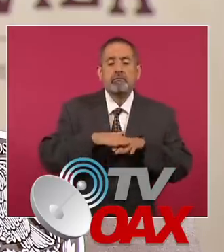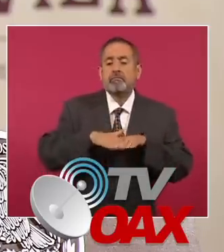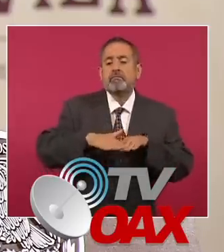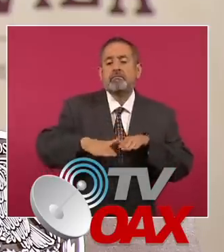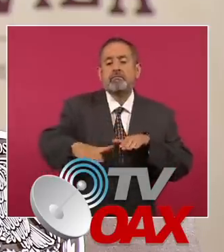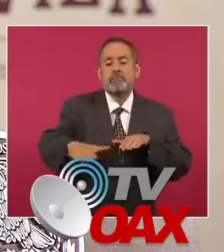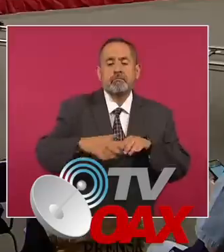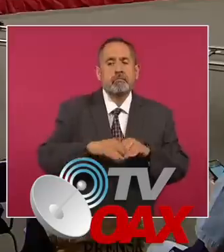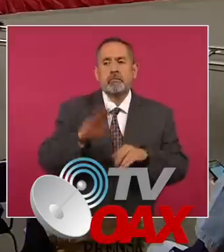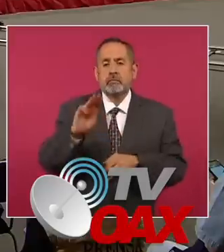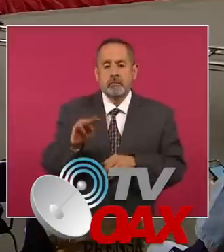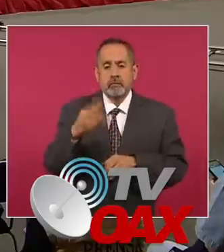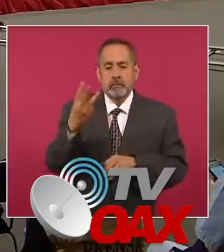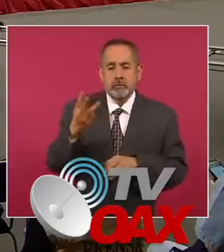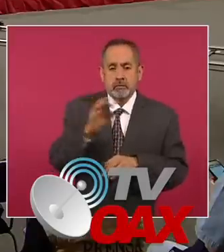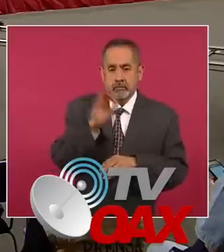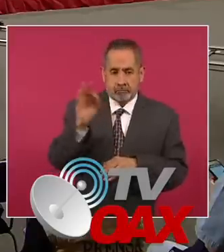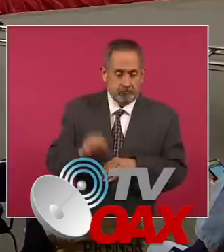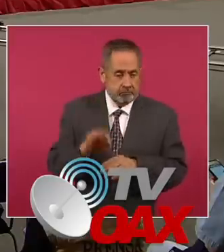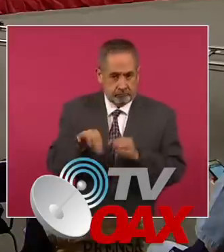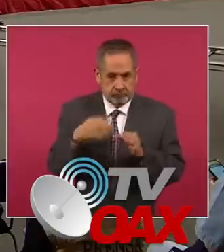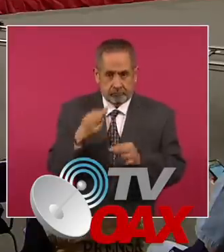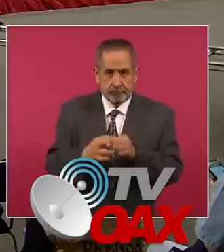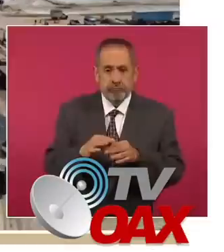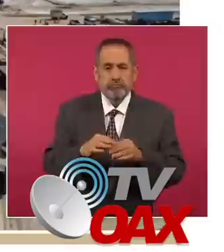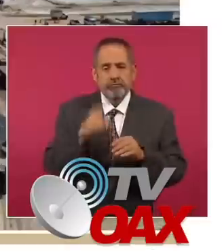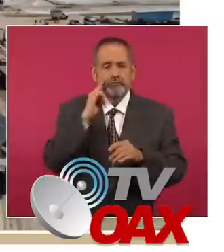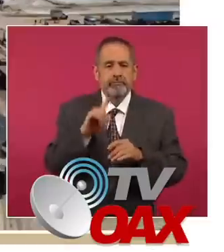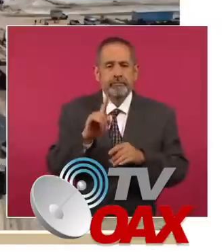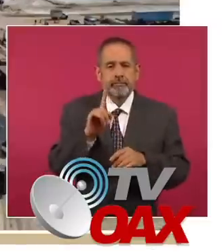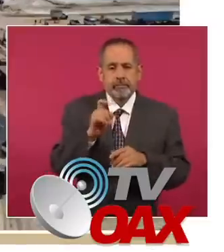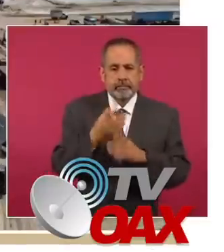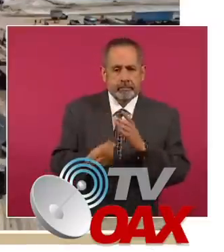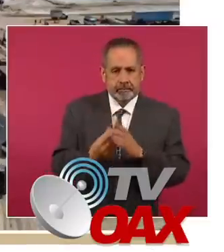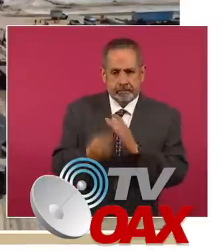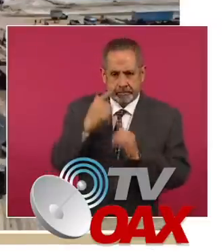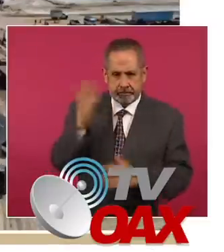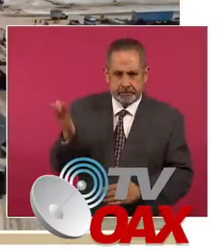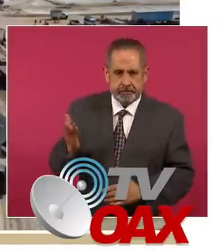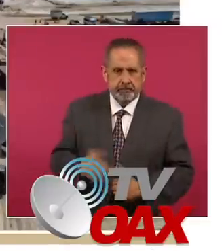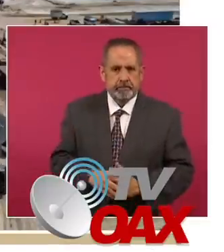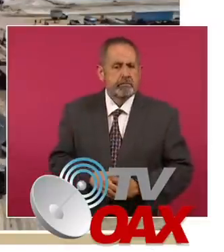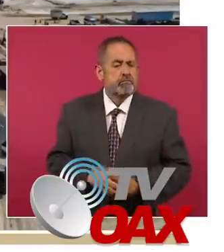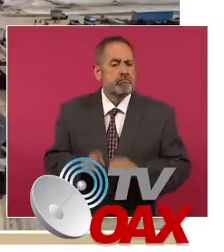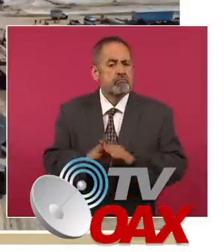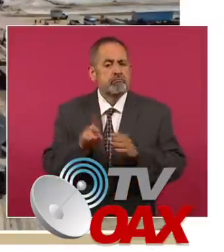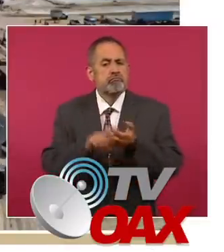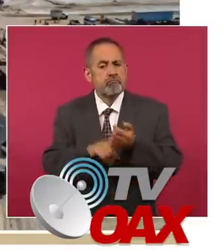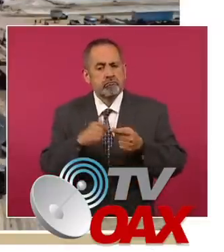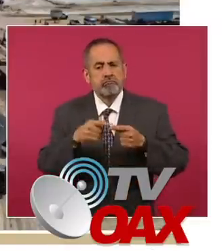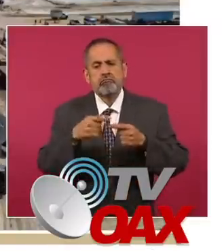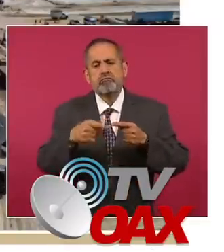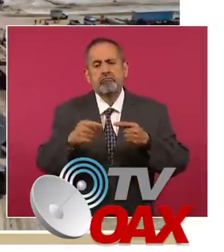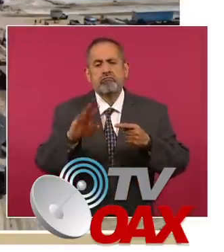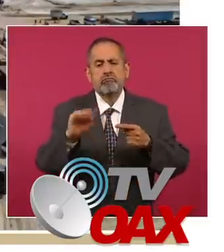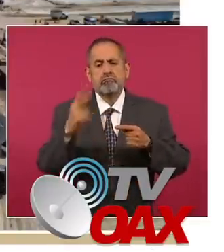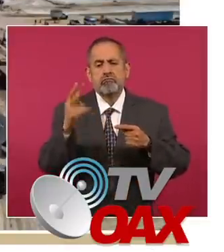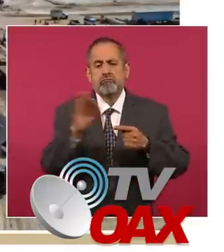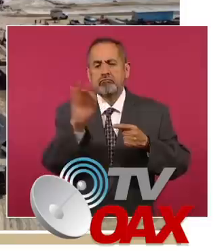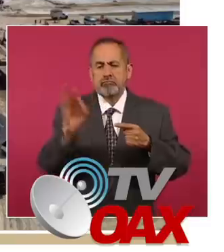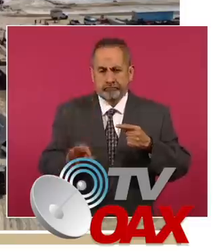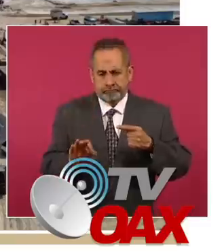el 93%, las obras de drenaje al 98%, los pasos por debajo de vía al